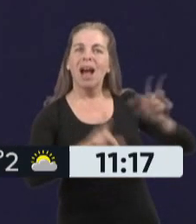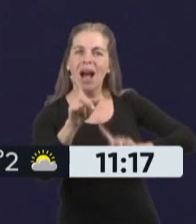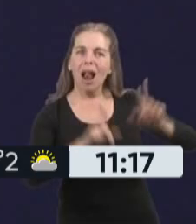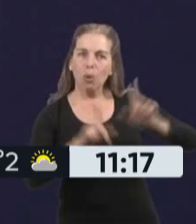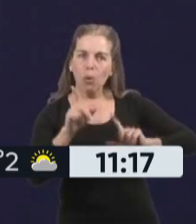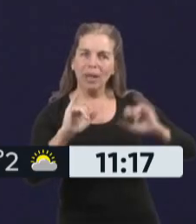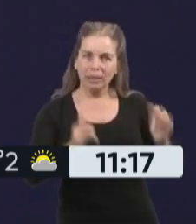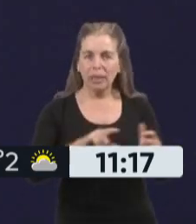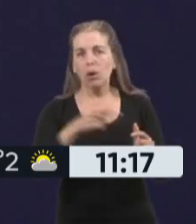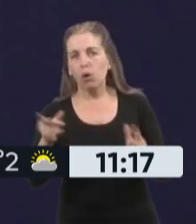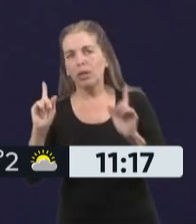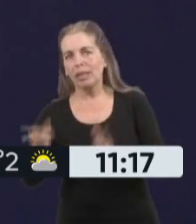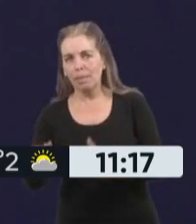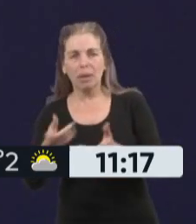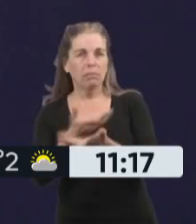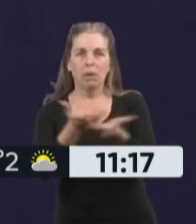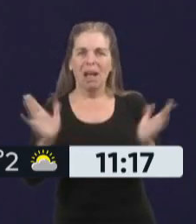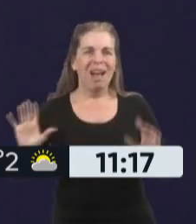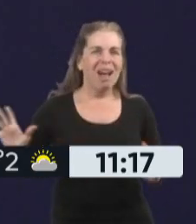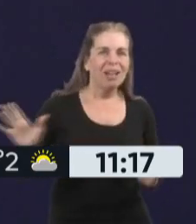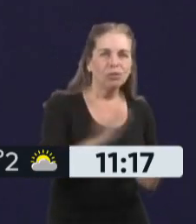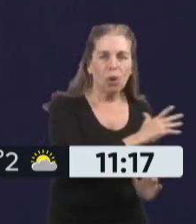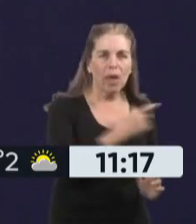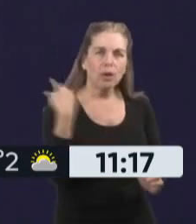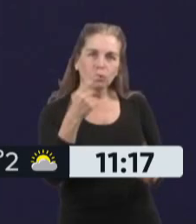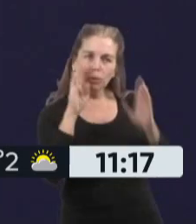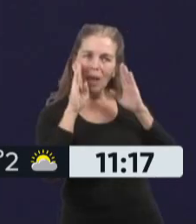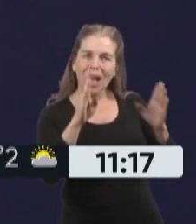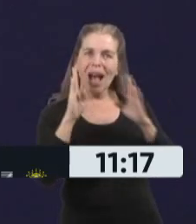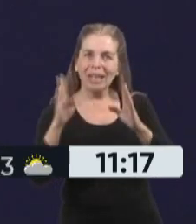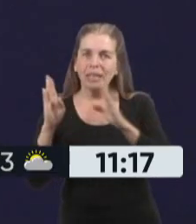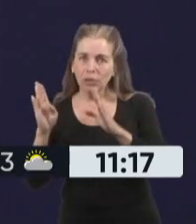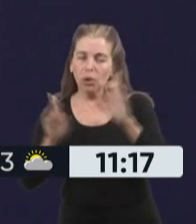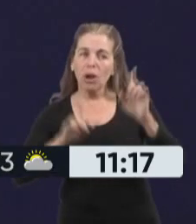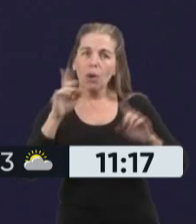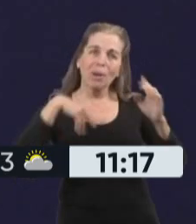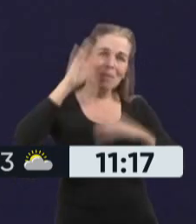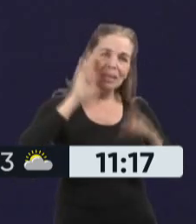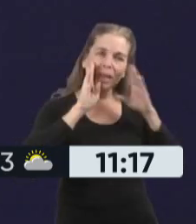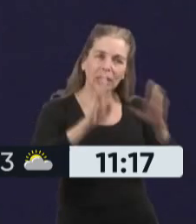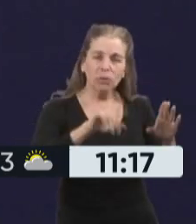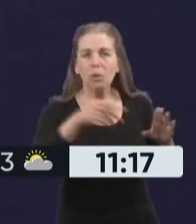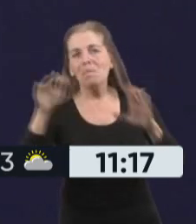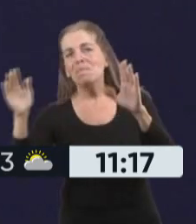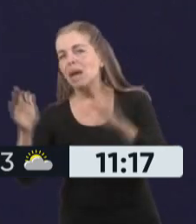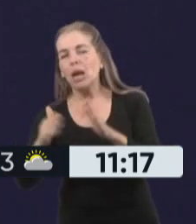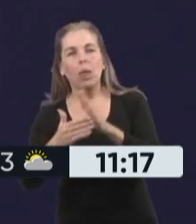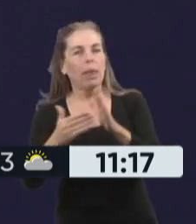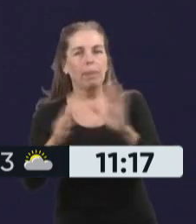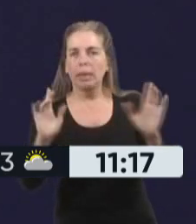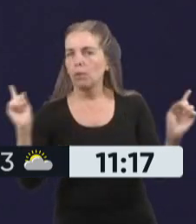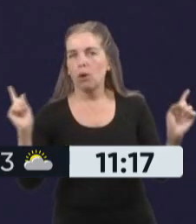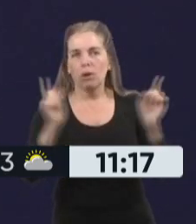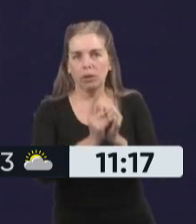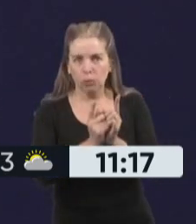también. A todas les prestamos atención, algunas más, a otras menos. Te hago un resumen